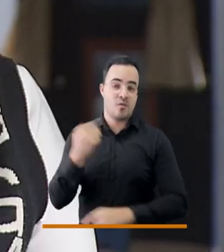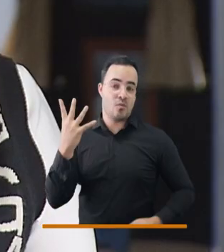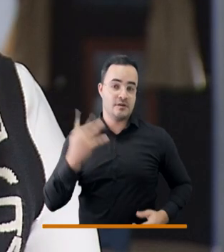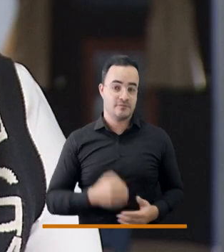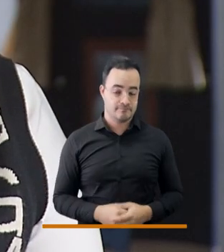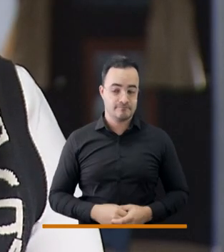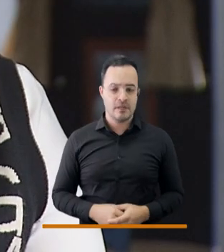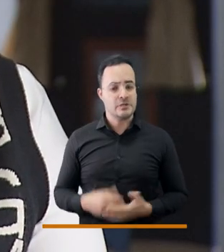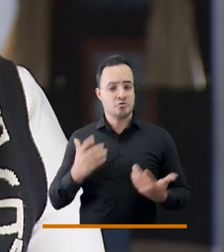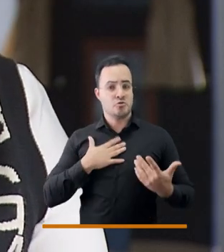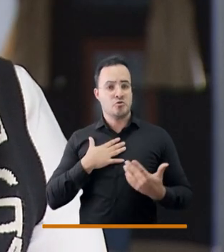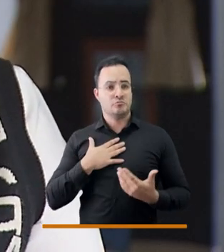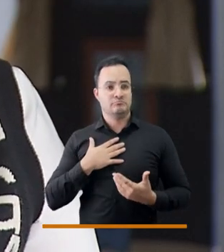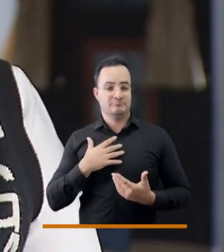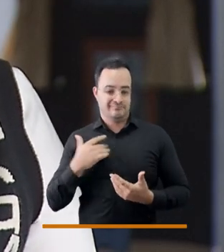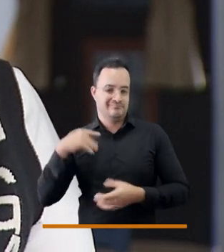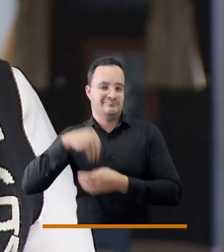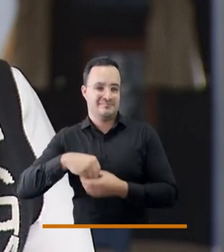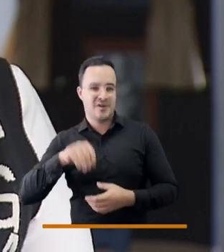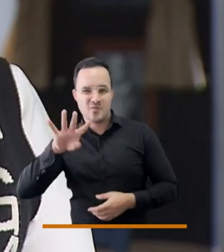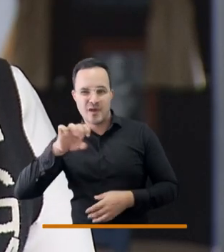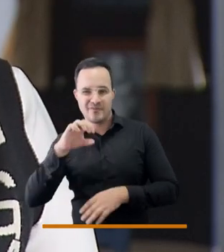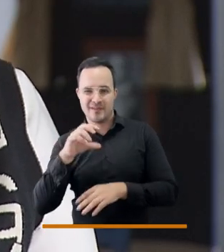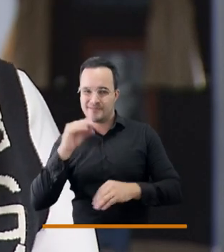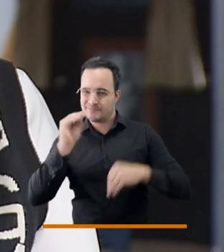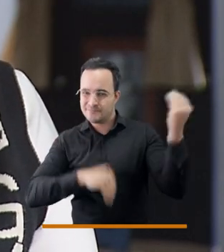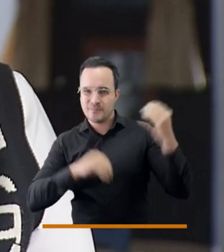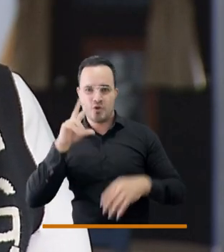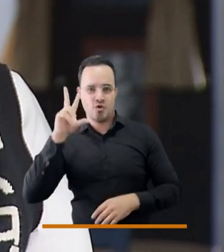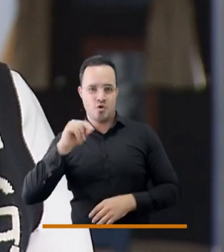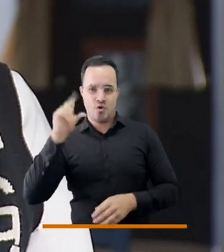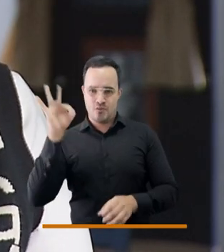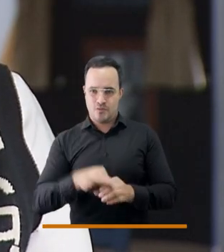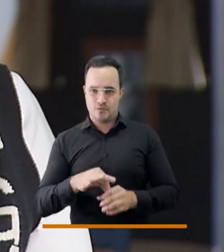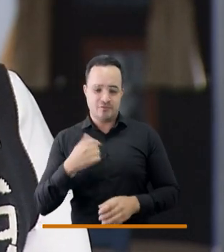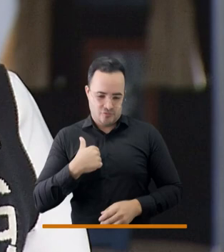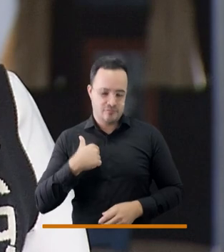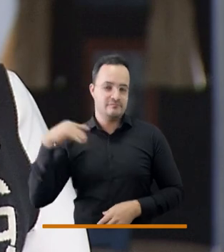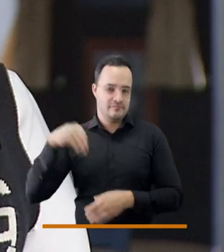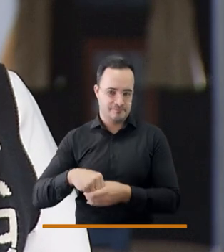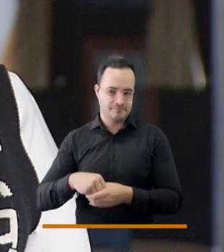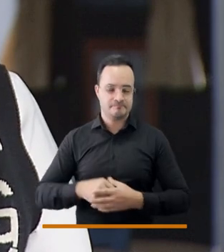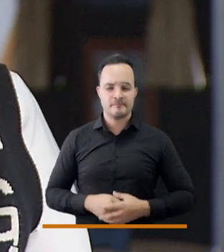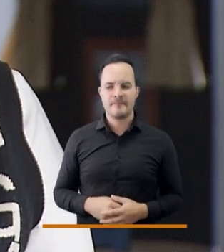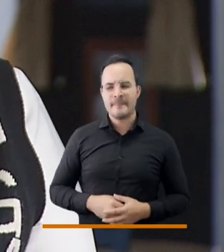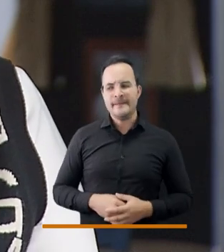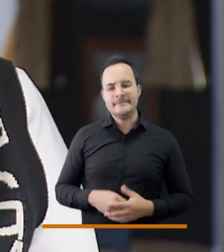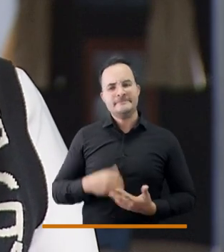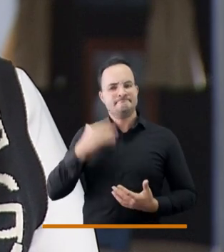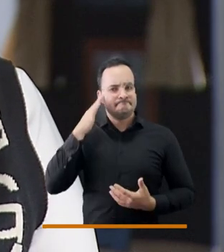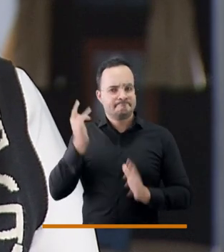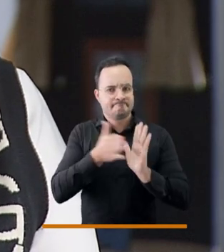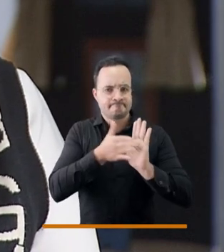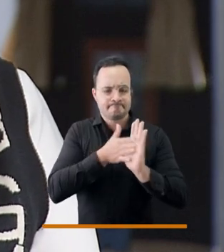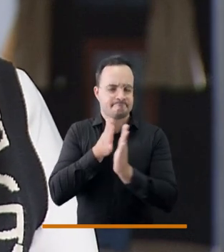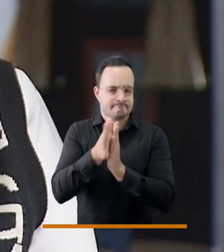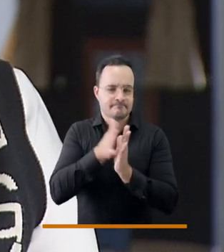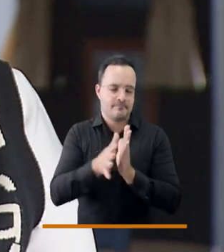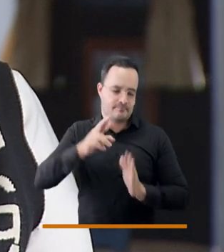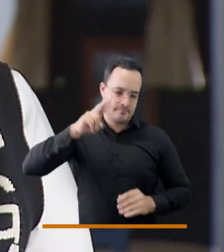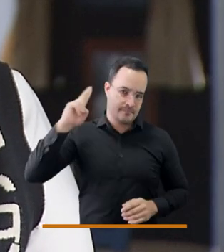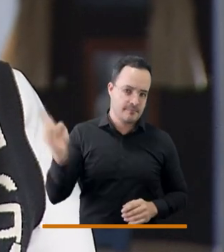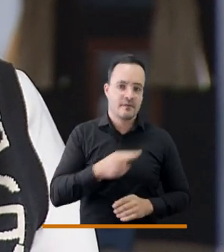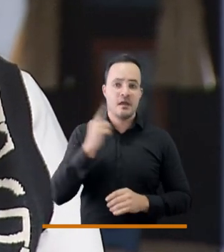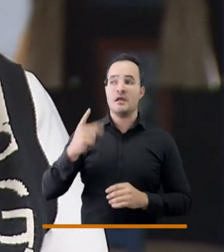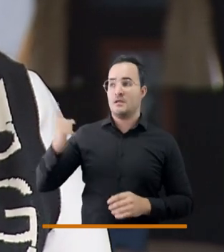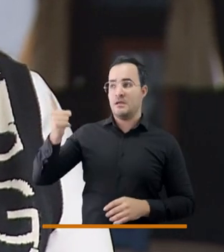Incluso yo estoy dentro de los 9 que votamos no a la construcción de esa cárcel en San Cristóbal. ¿Por qué? Porque reiteramos